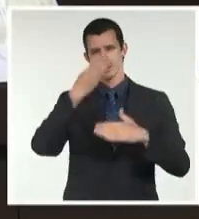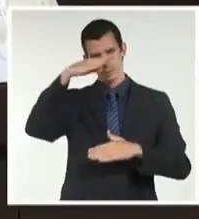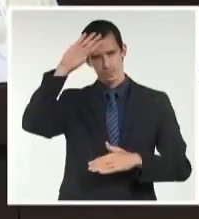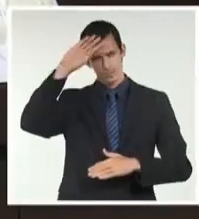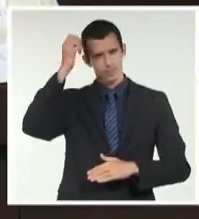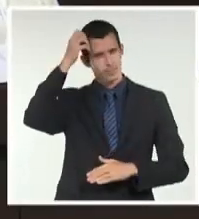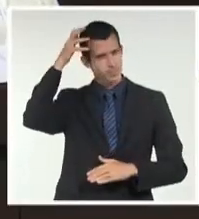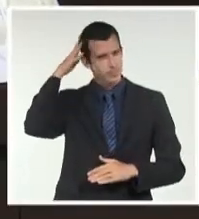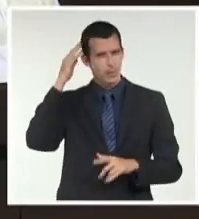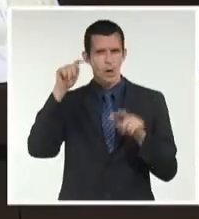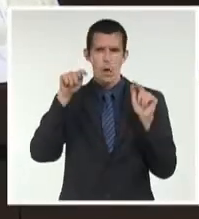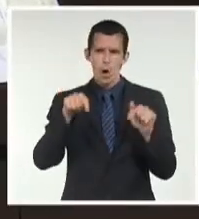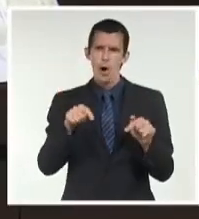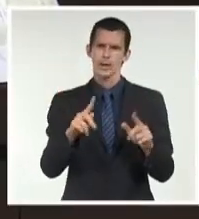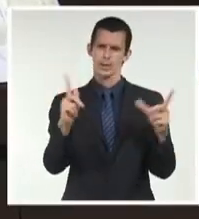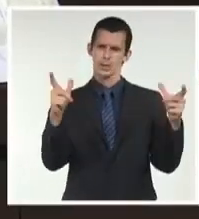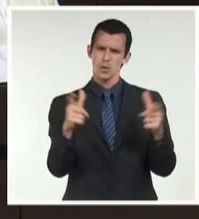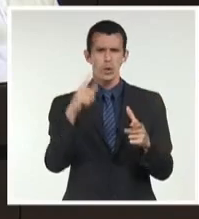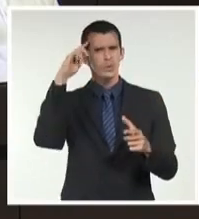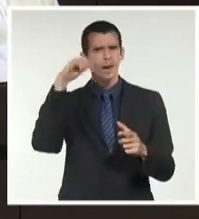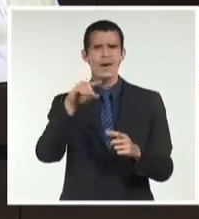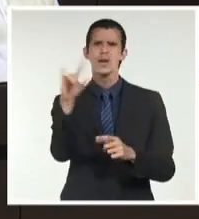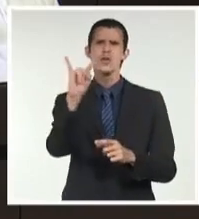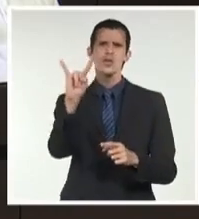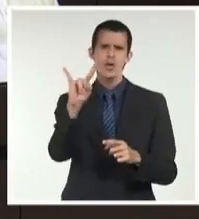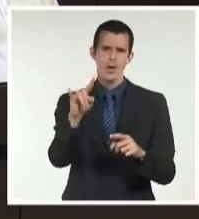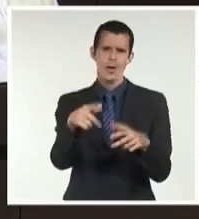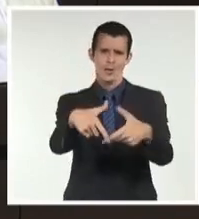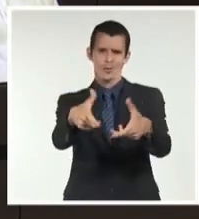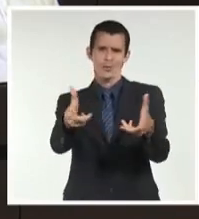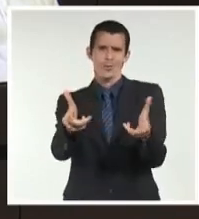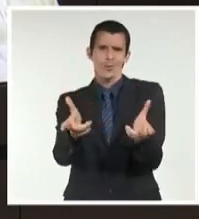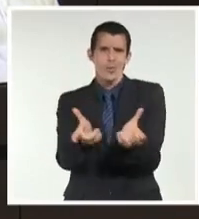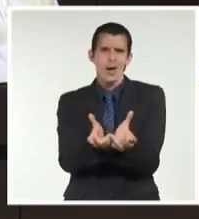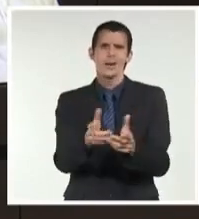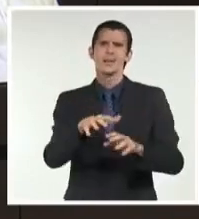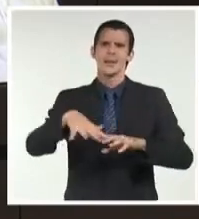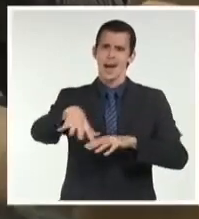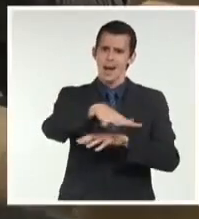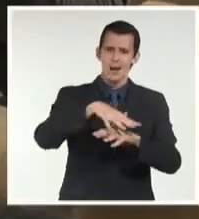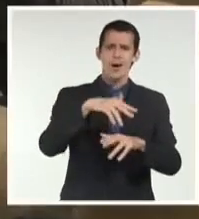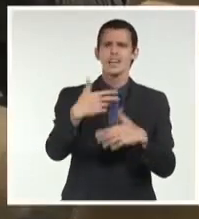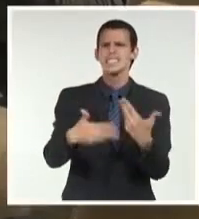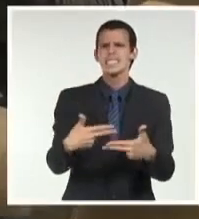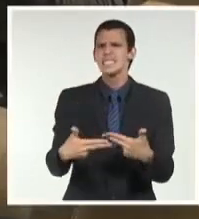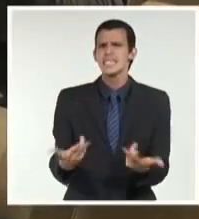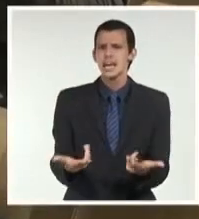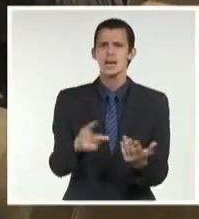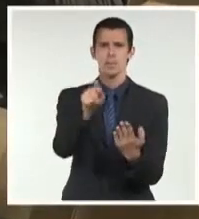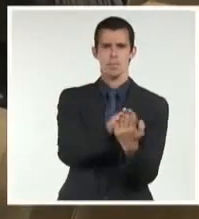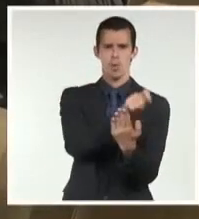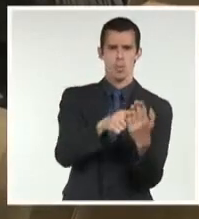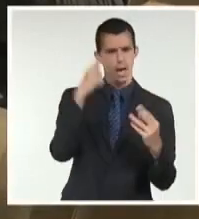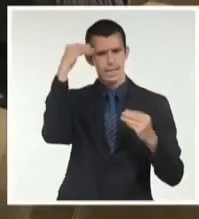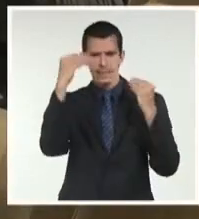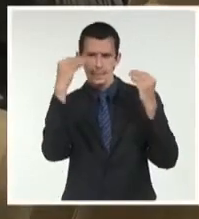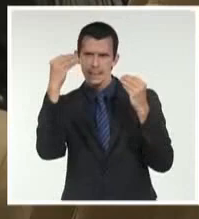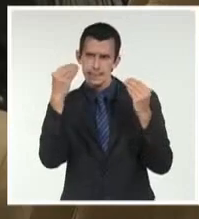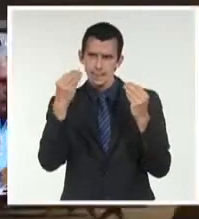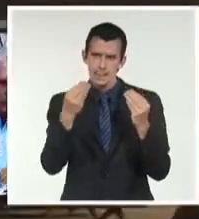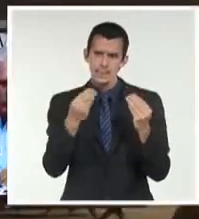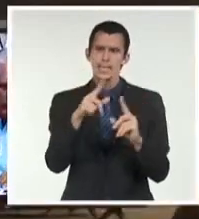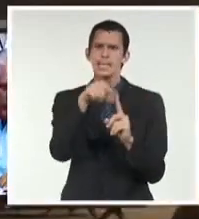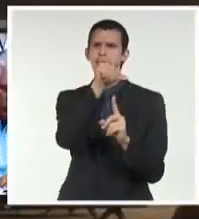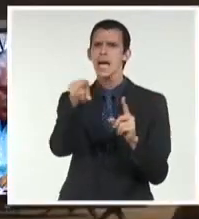Bermúdez, intervino en la sesión al abordarse la contingencia que enfrenta el sistema eléctrico